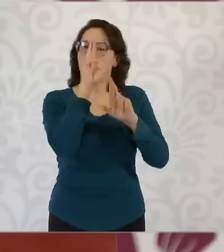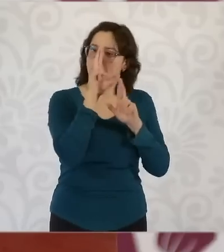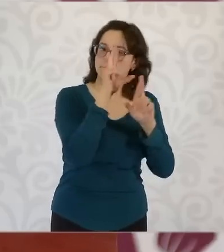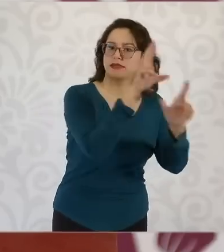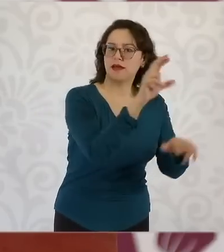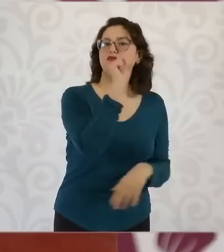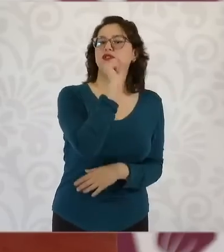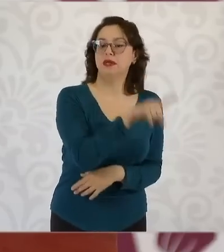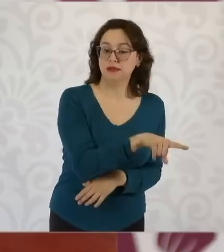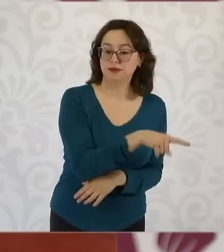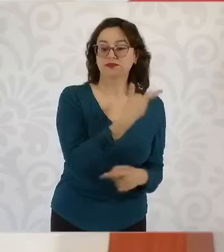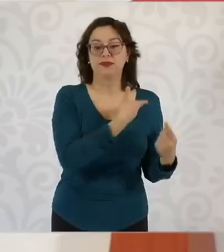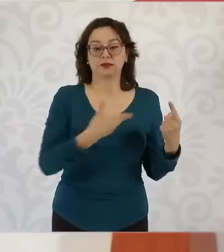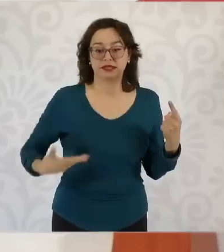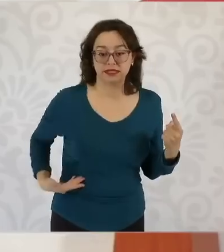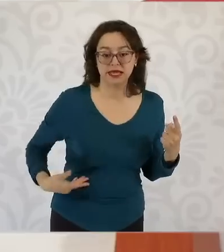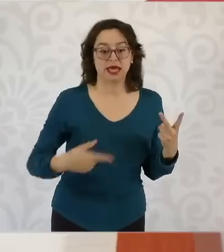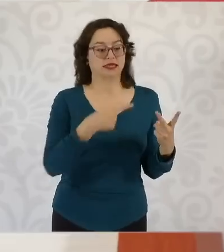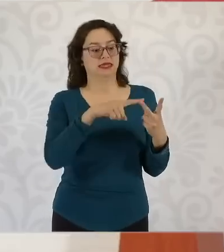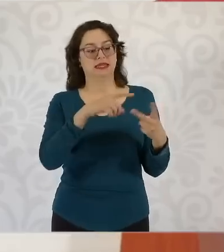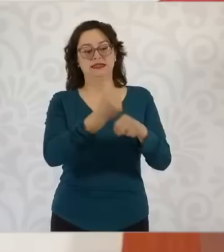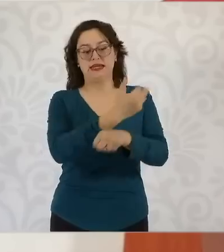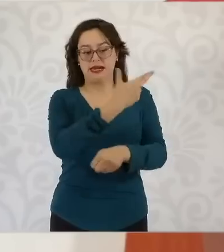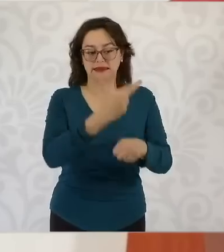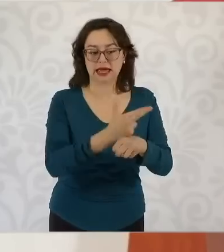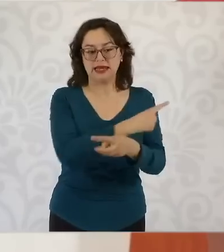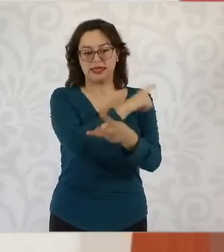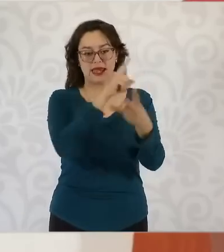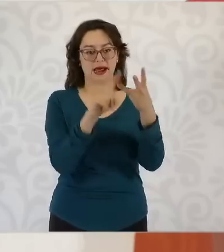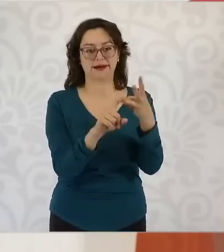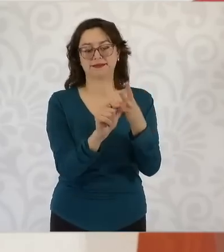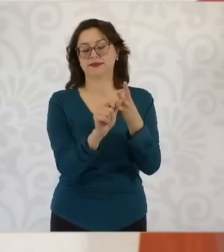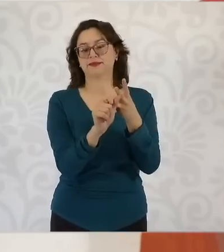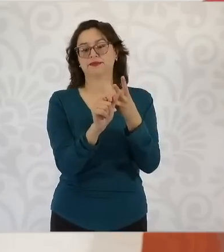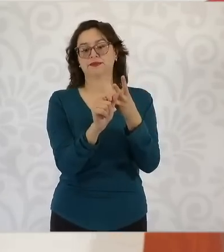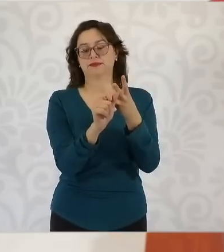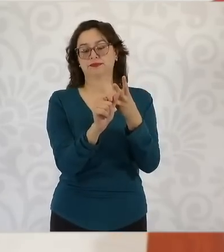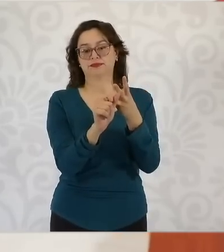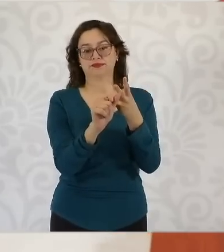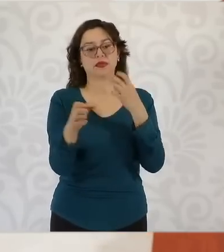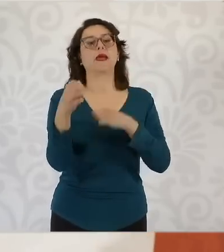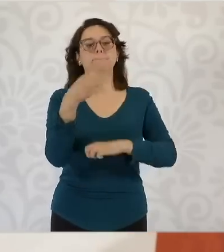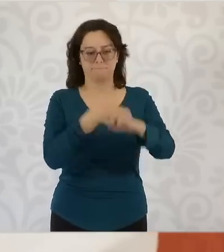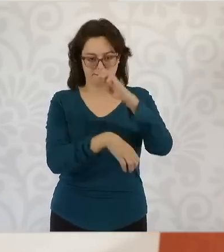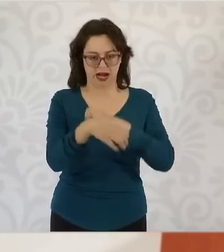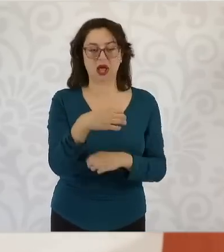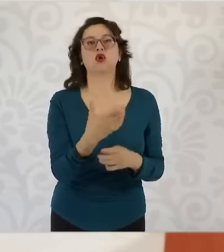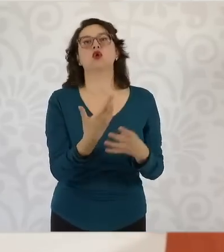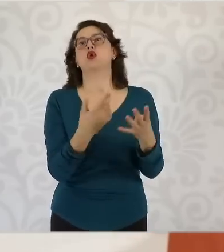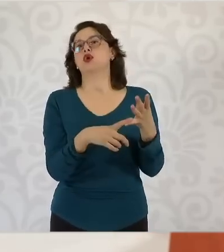respetamos, respetamos a sus secretarios de Estado, respetamos al embajador que